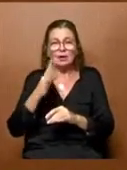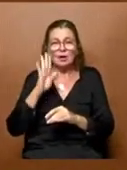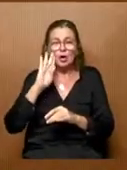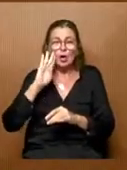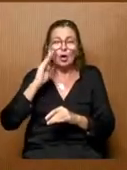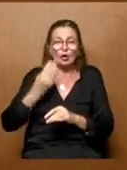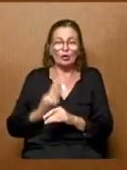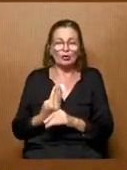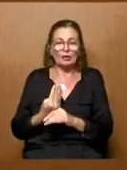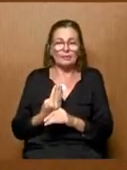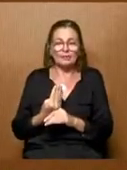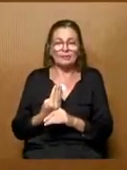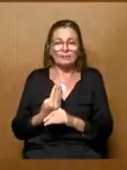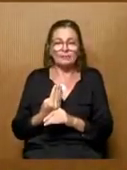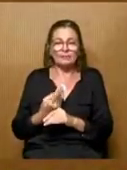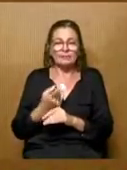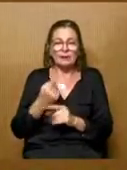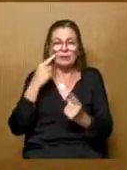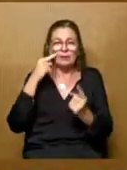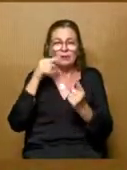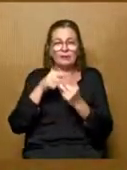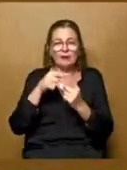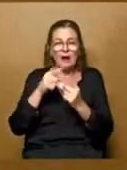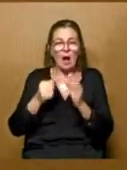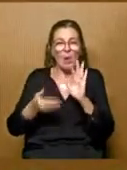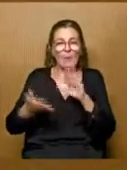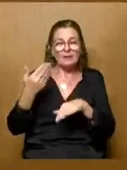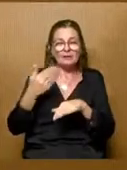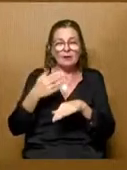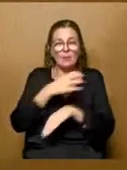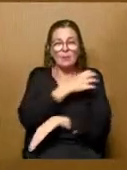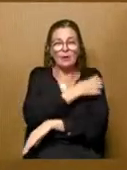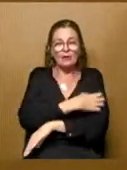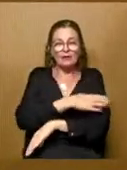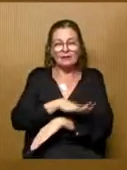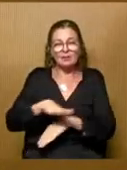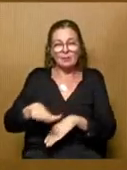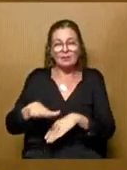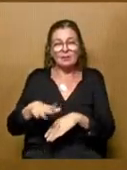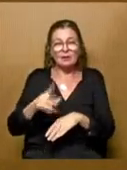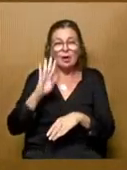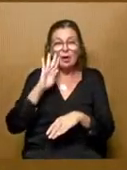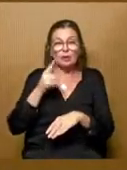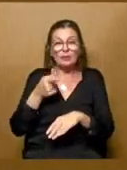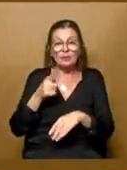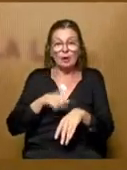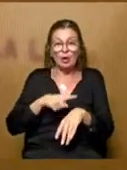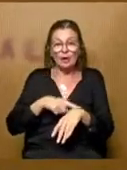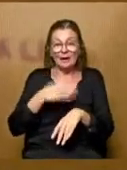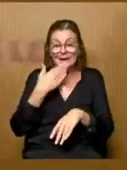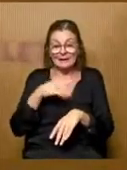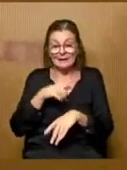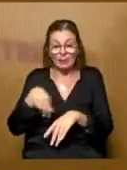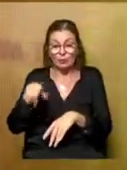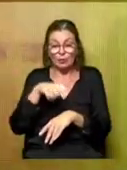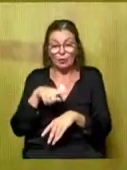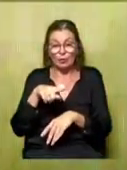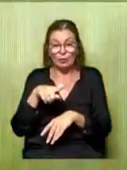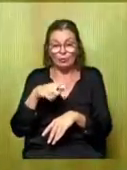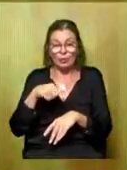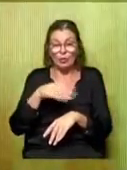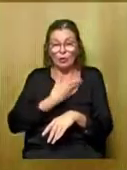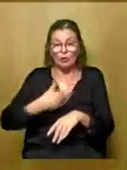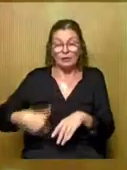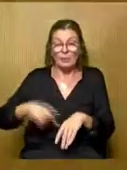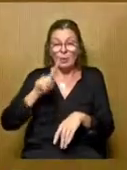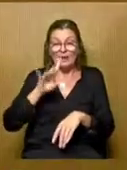reconoce desafíos ante el aumento de la pobreza infantil nos ha costado muchísimo, también es hora que lo entendamos todos. Nosotros que gobernamos